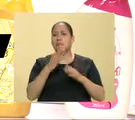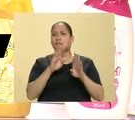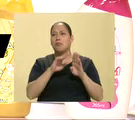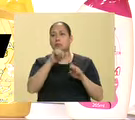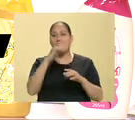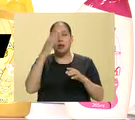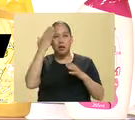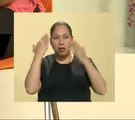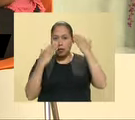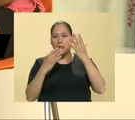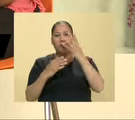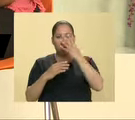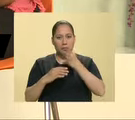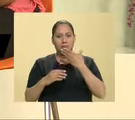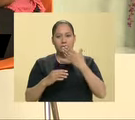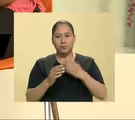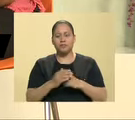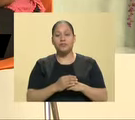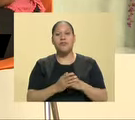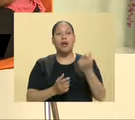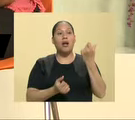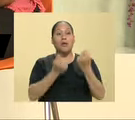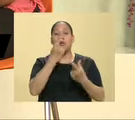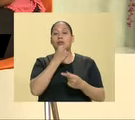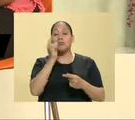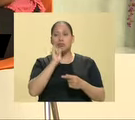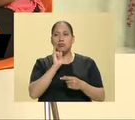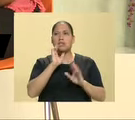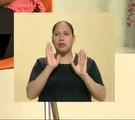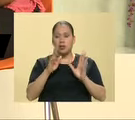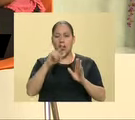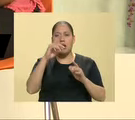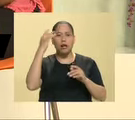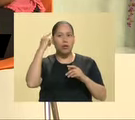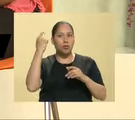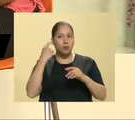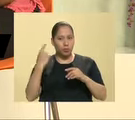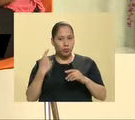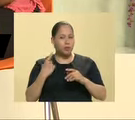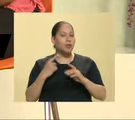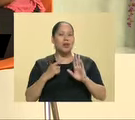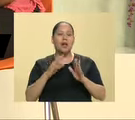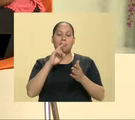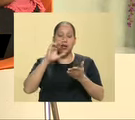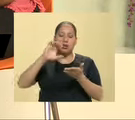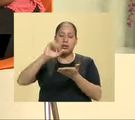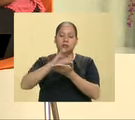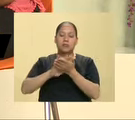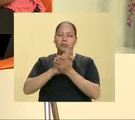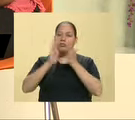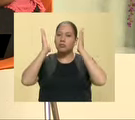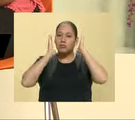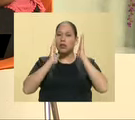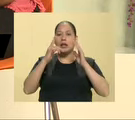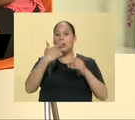el cabello muy lindo. Hay niñas que ya tienen el cabello rizado, entonces, bueno, pues qué mejor que